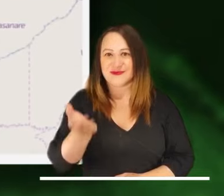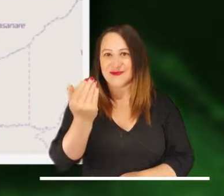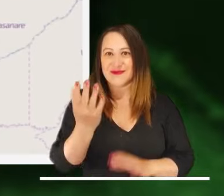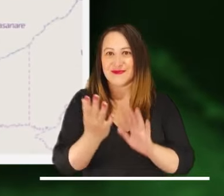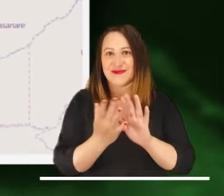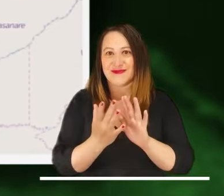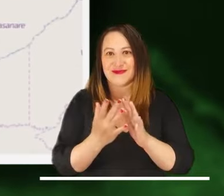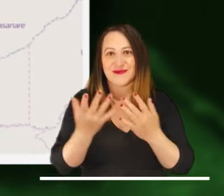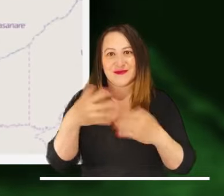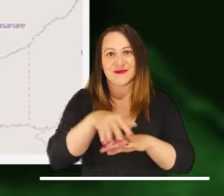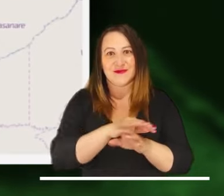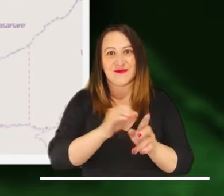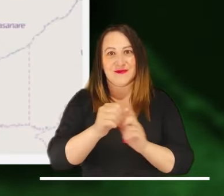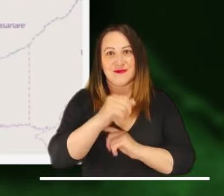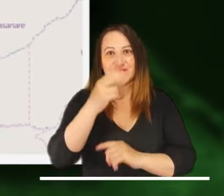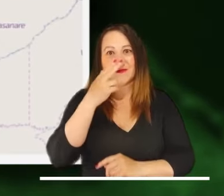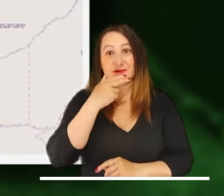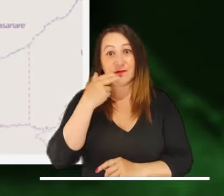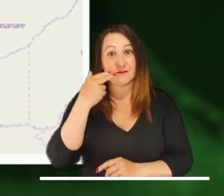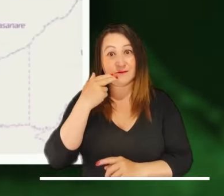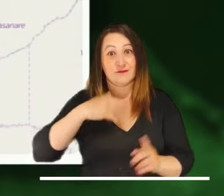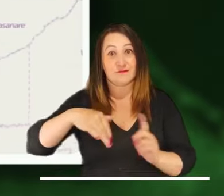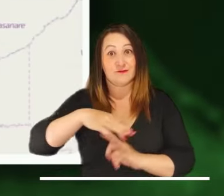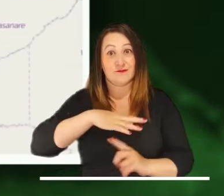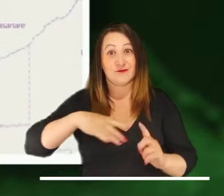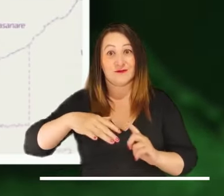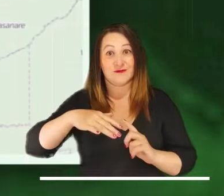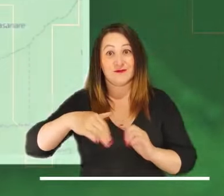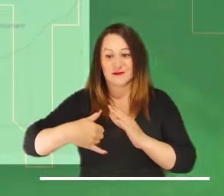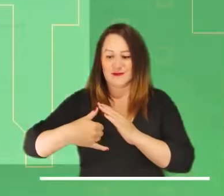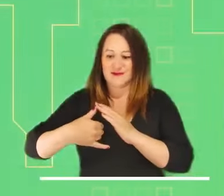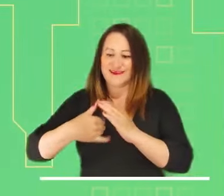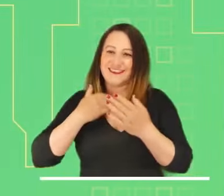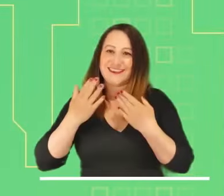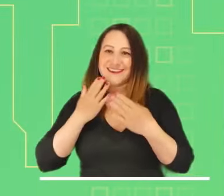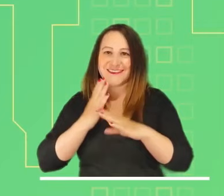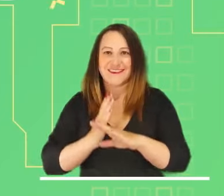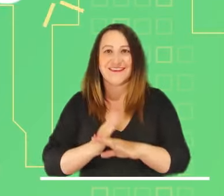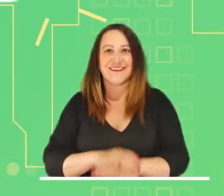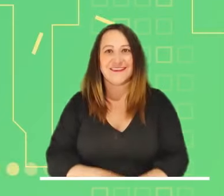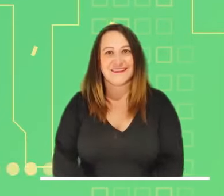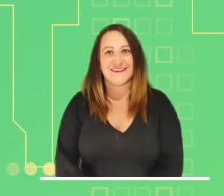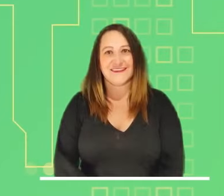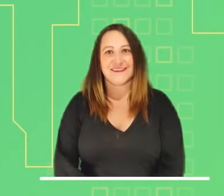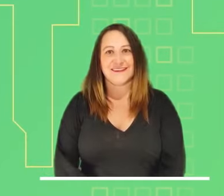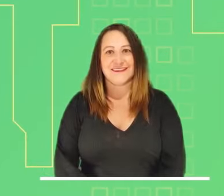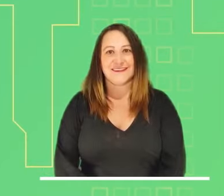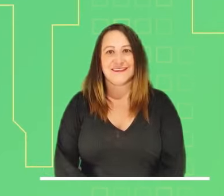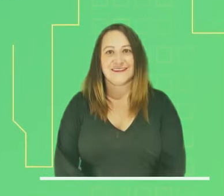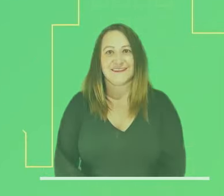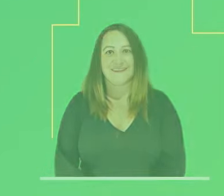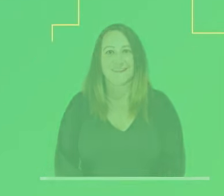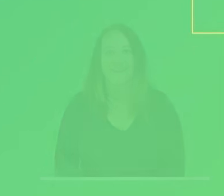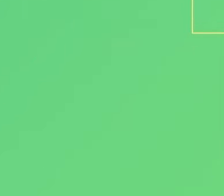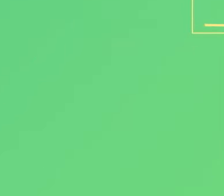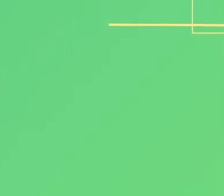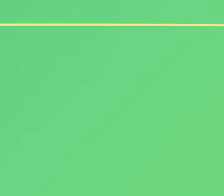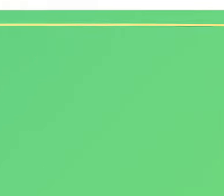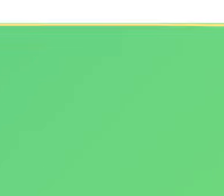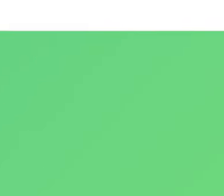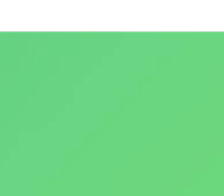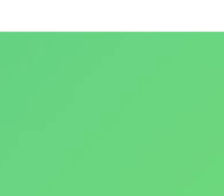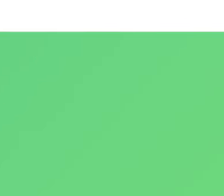roja debido a la alta probabilidad de deslizamientos. Síguenos en nuestras redes sociales.